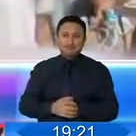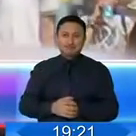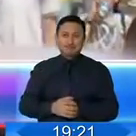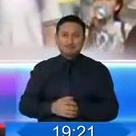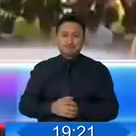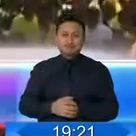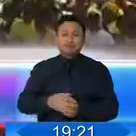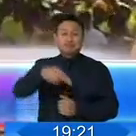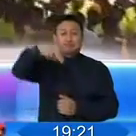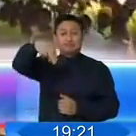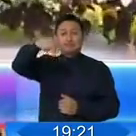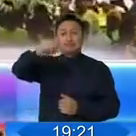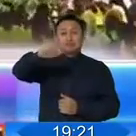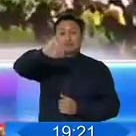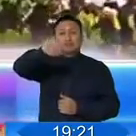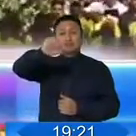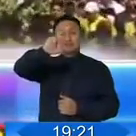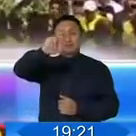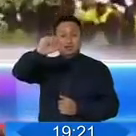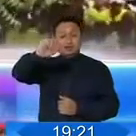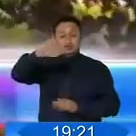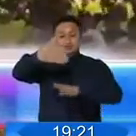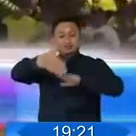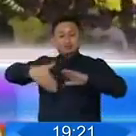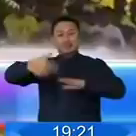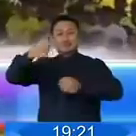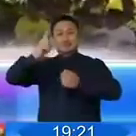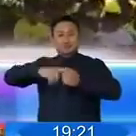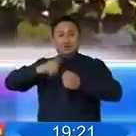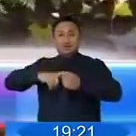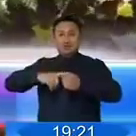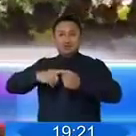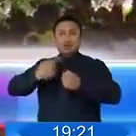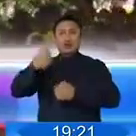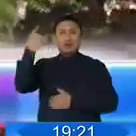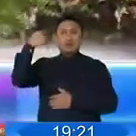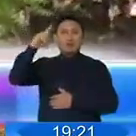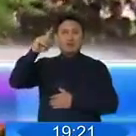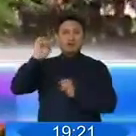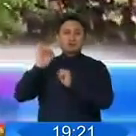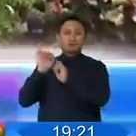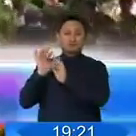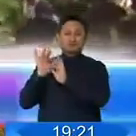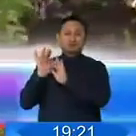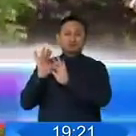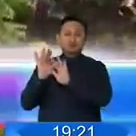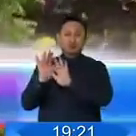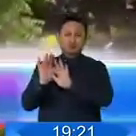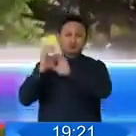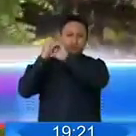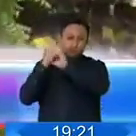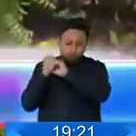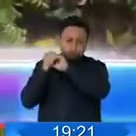Capitán Nájera, también por la avenida Quito, donde miles se unieron a la caminata que llevaba a los cofres mortuorios.